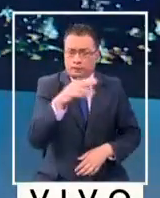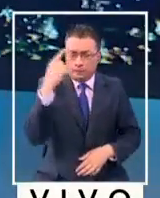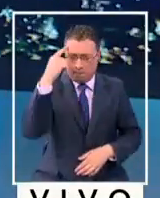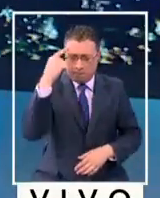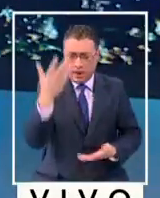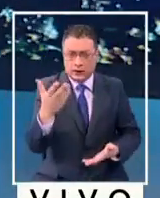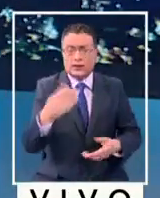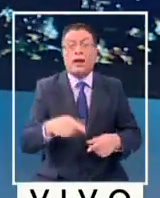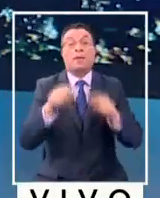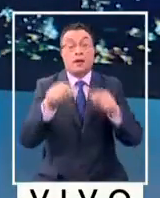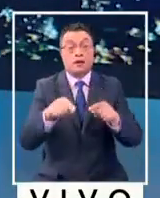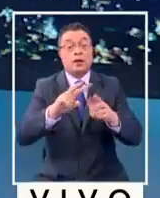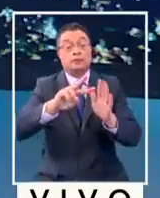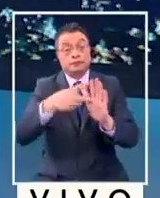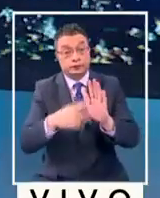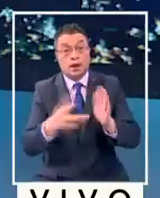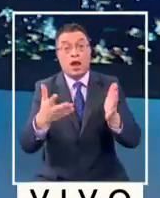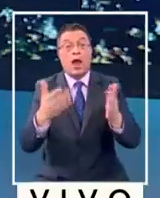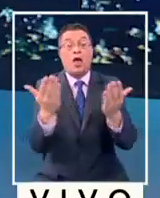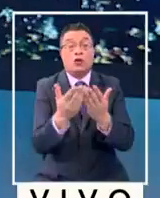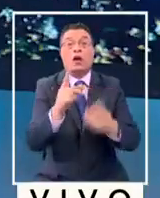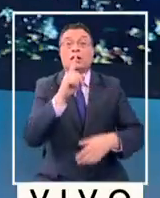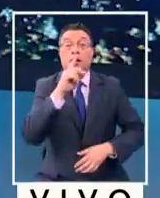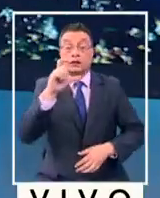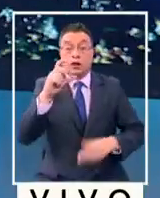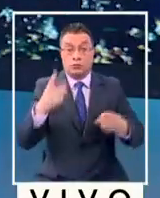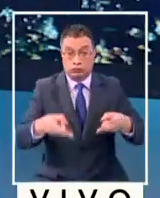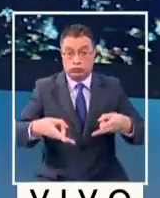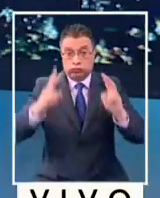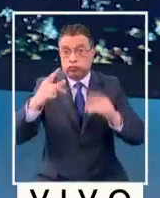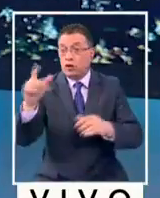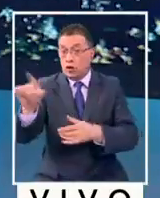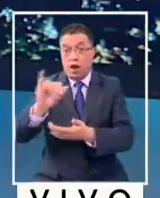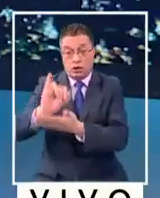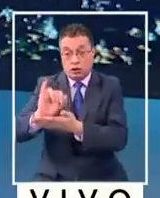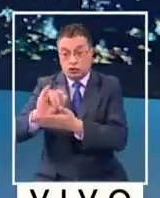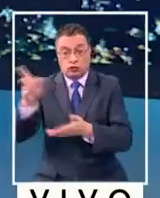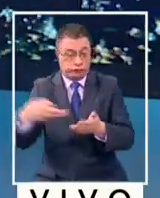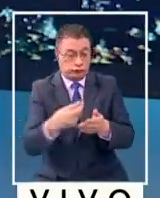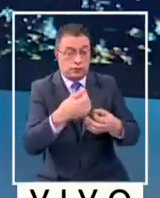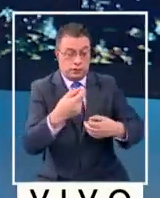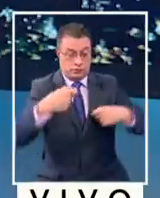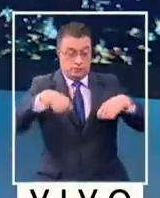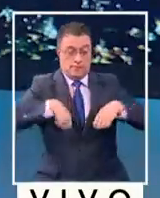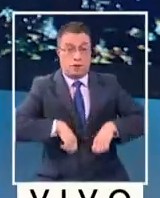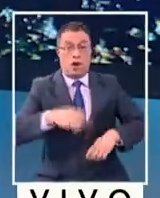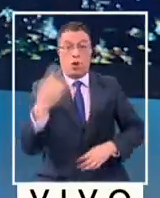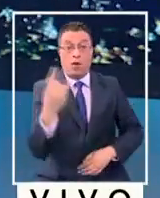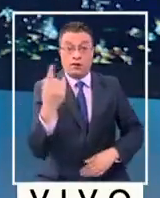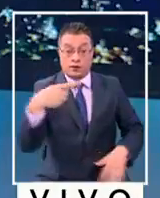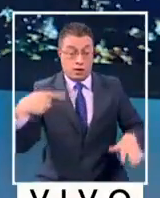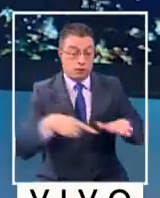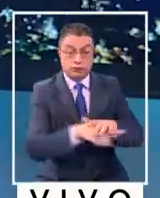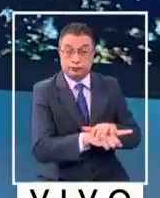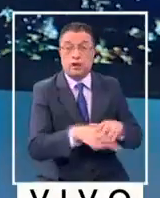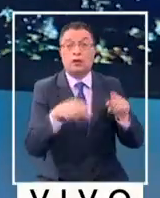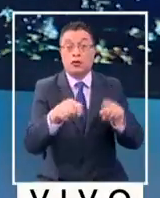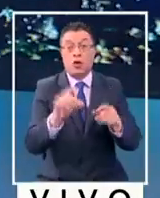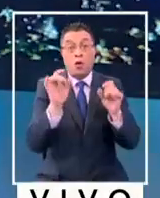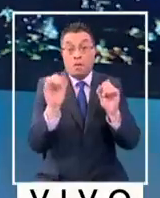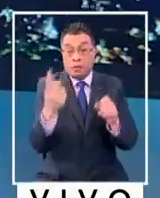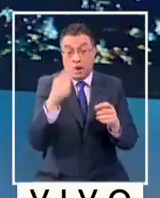educacional, las consecuencias. Cuando el TC permite el ingreso de entidades que lucren a las universidades, la primera consecuencia no es la